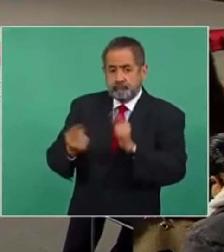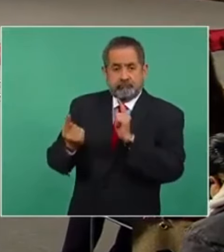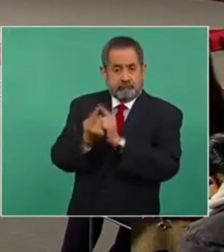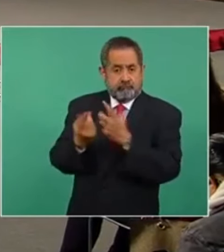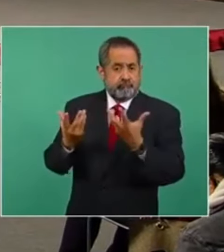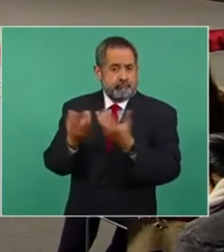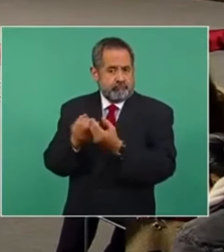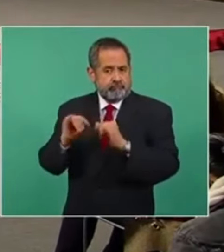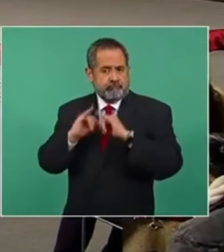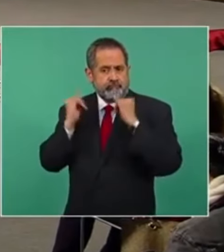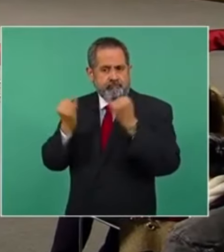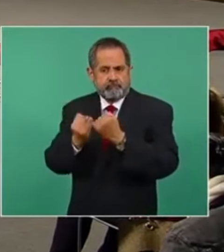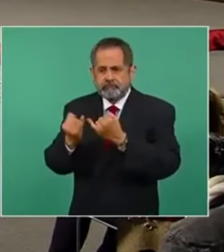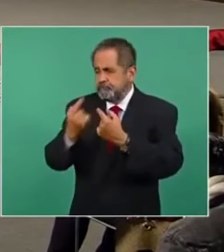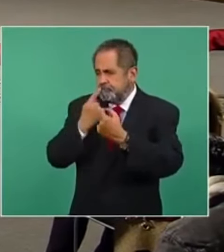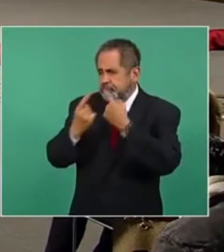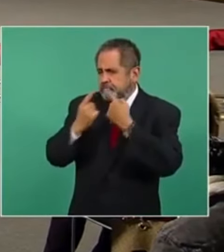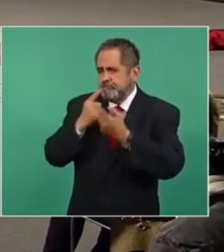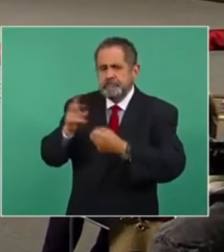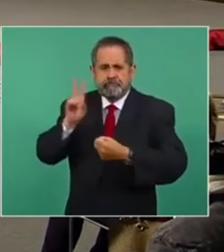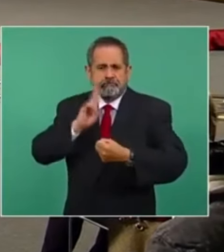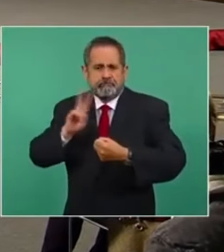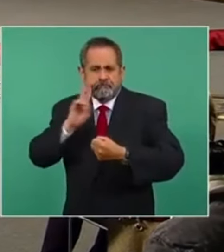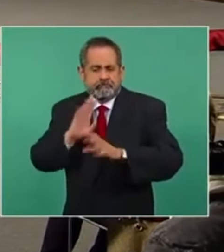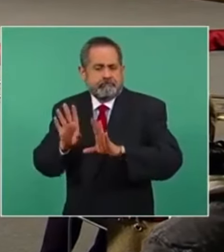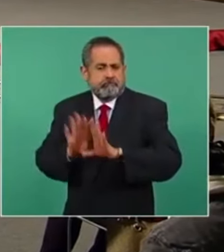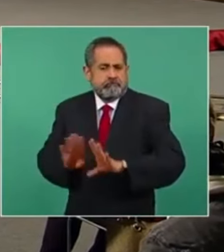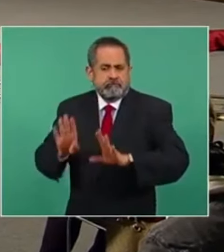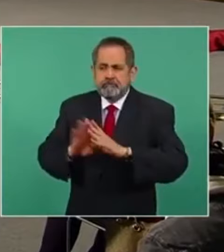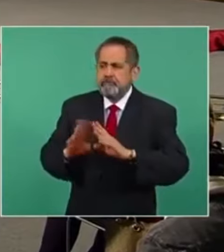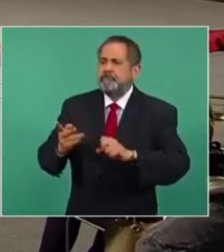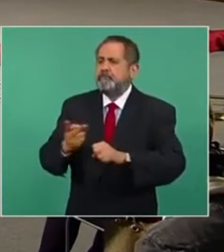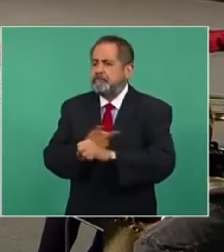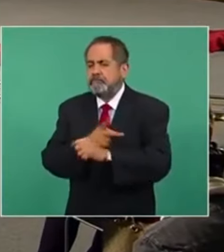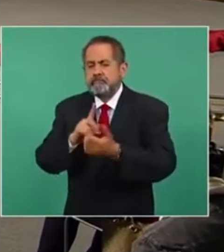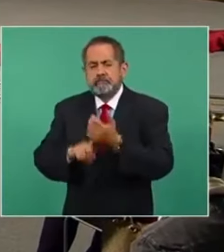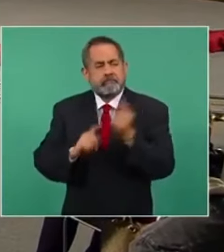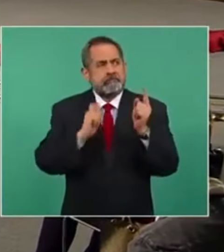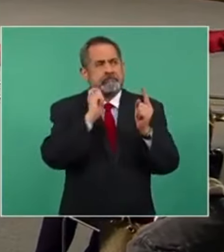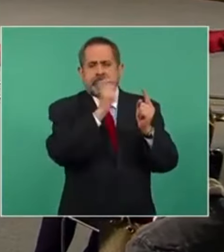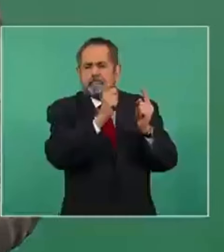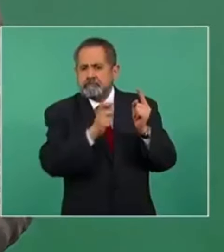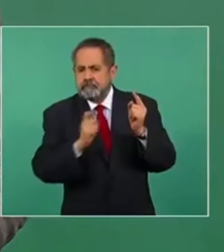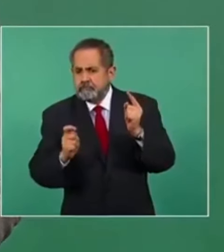para ver este cómo vamos y